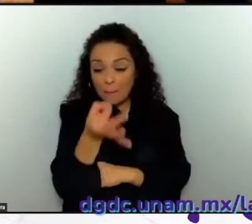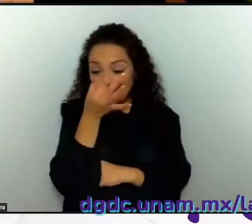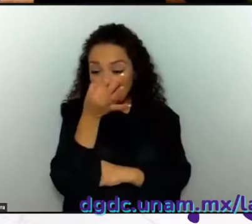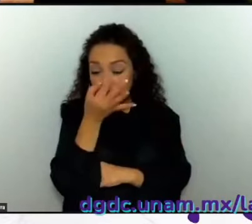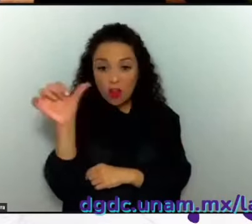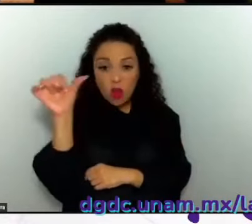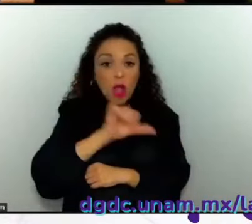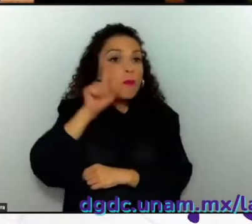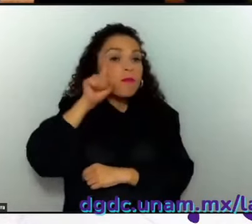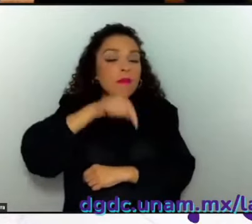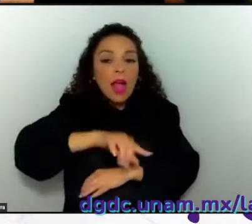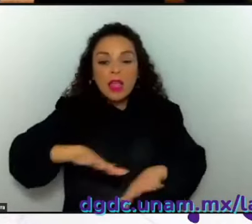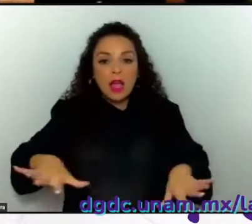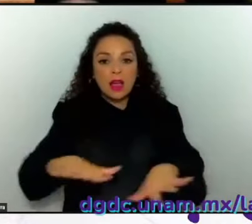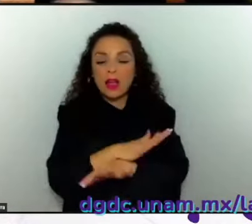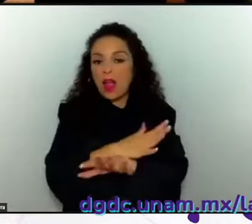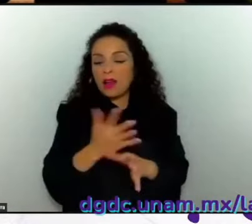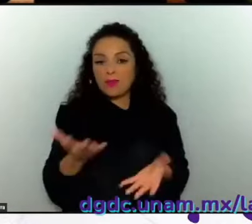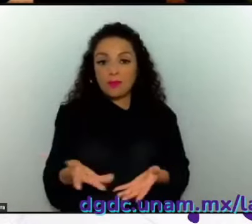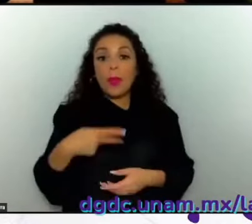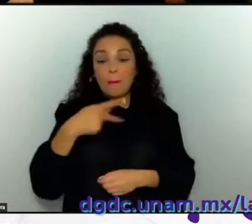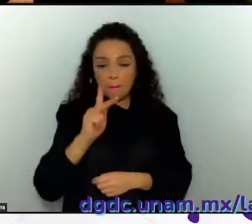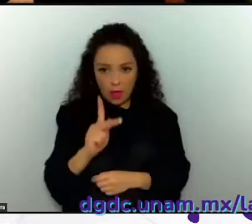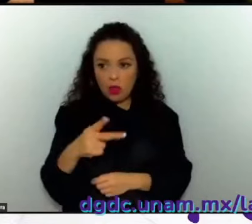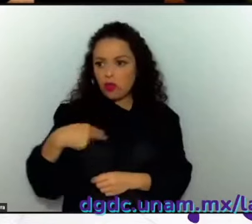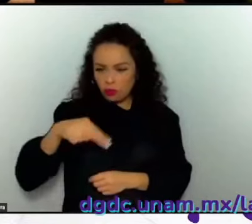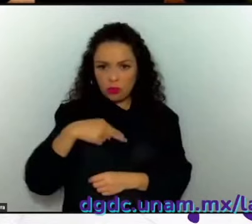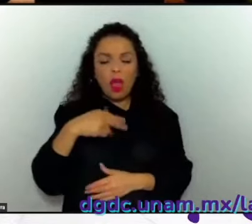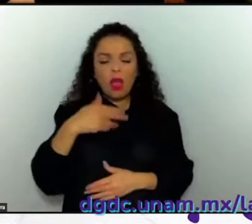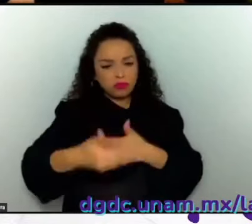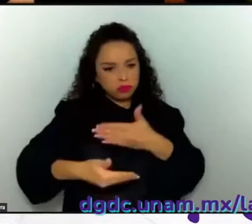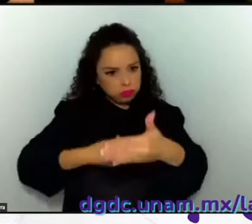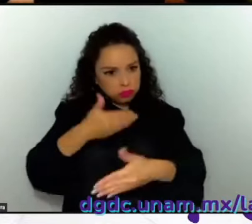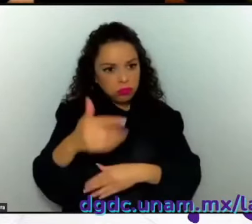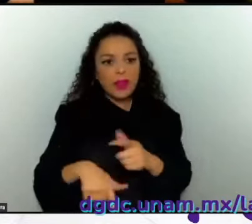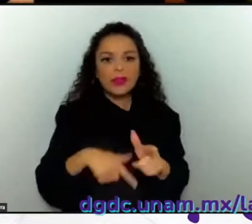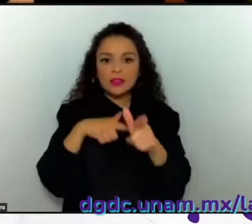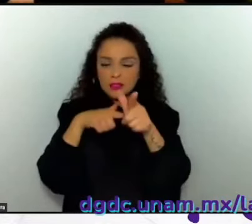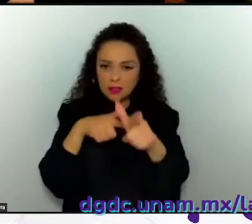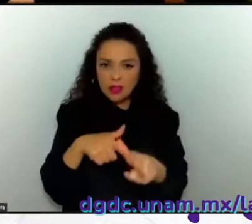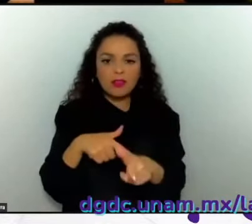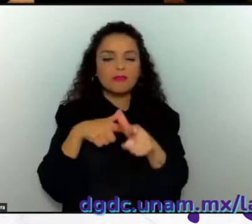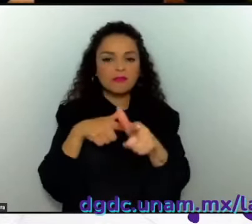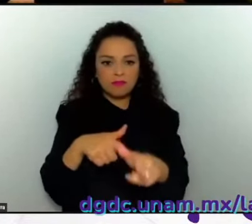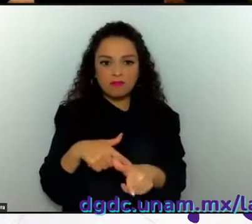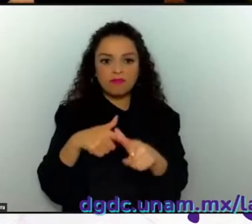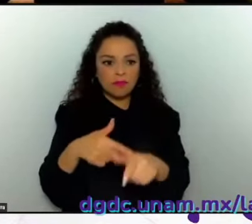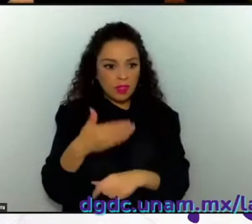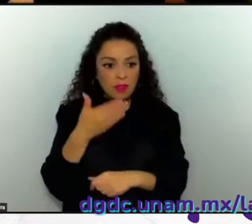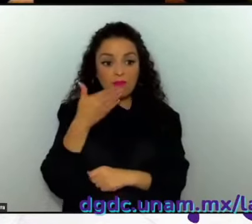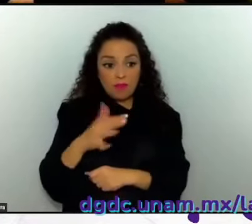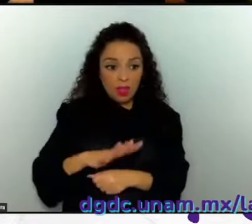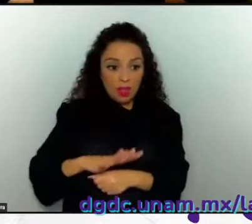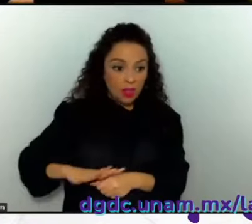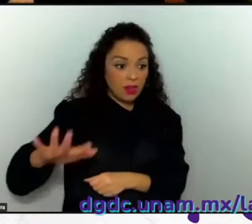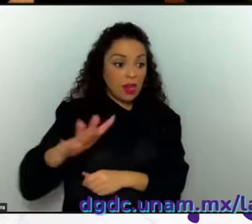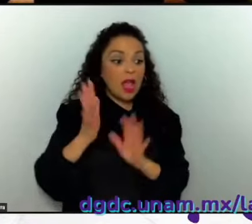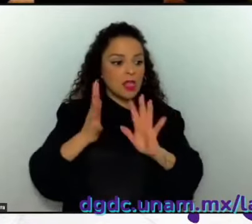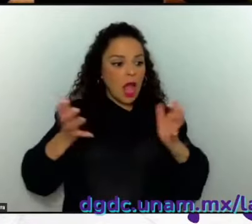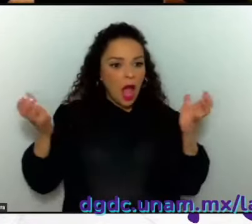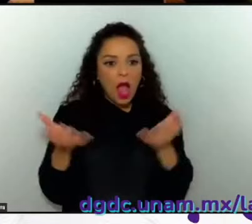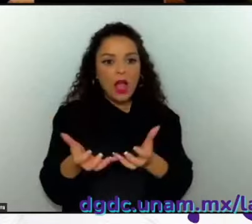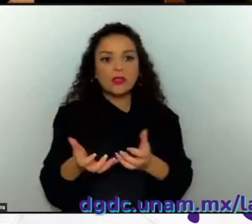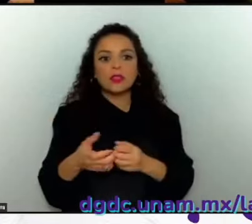hecho de que hemos podido avanzar, hemos podido salir adelante, hemos seguido, la sociedad se ha comportado bien, se han desarrollado vacunas, hemos